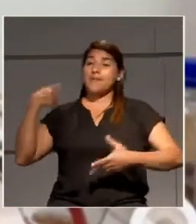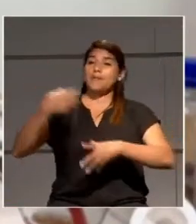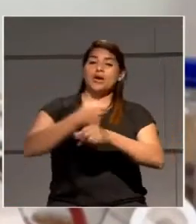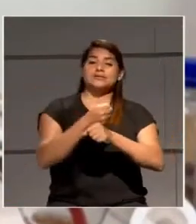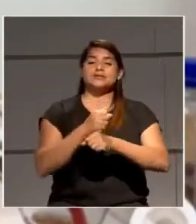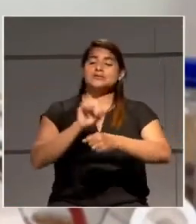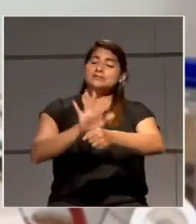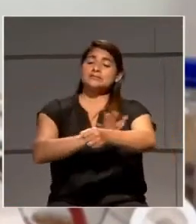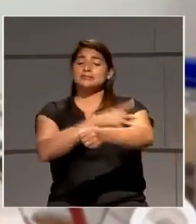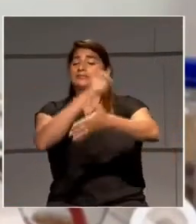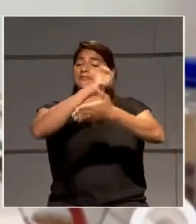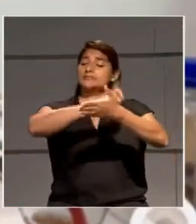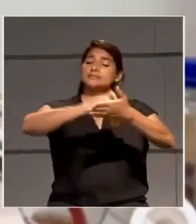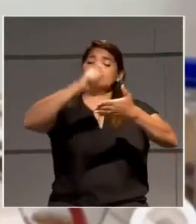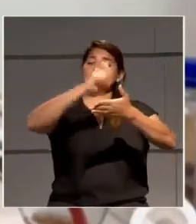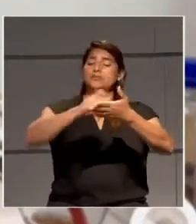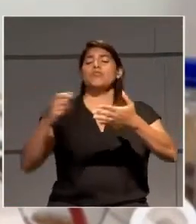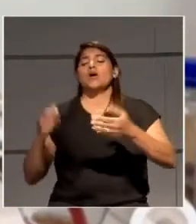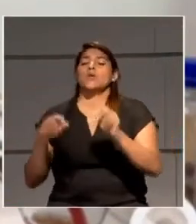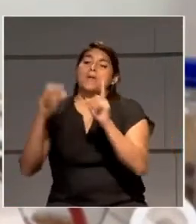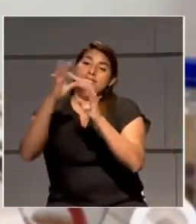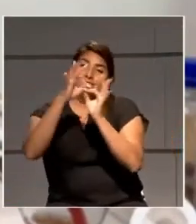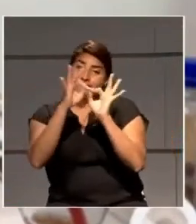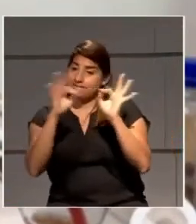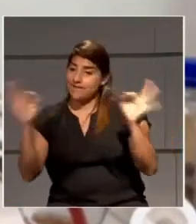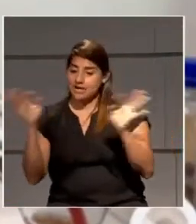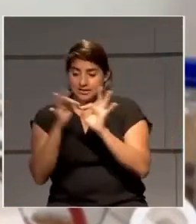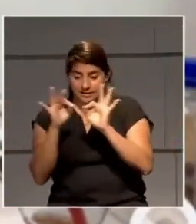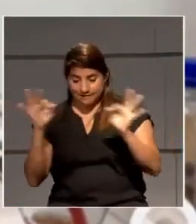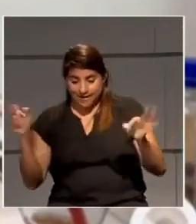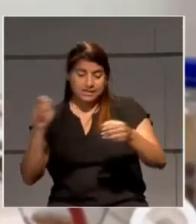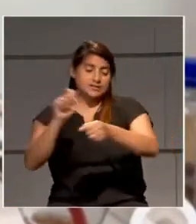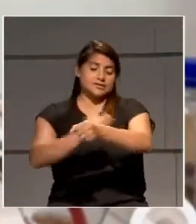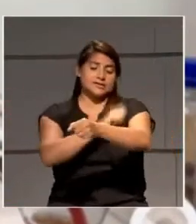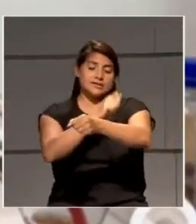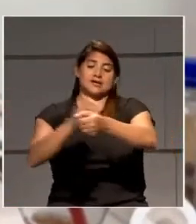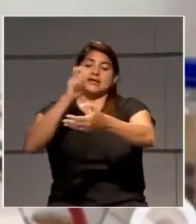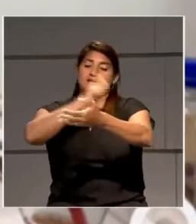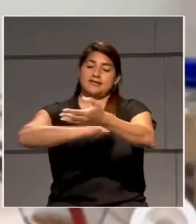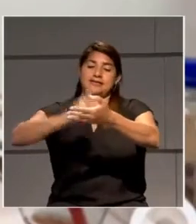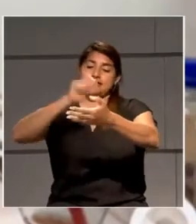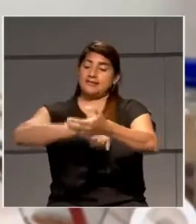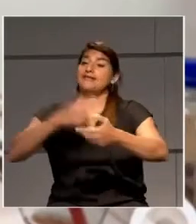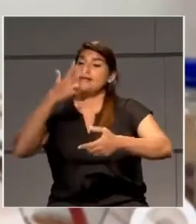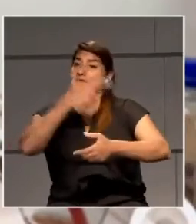puse a hacer poemas. Bueno, rimas, porque si me oyen los poetas seguro se van a ofender.